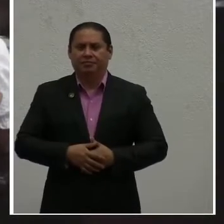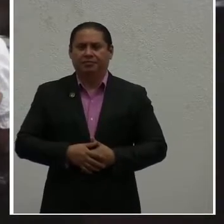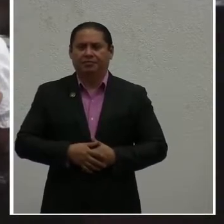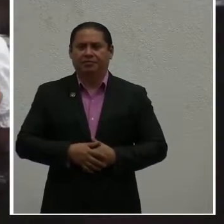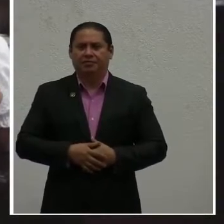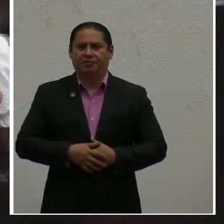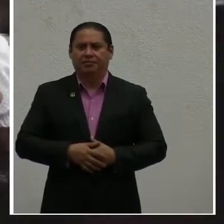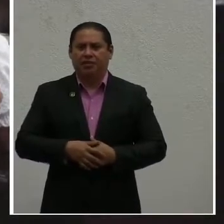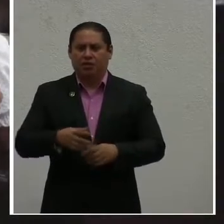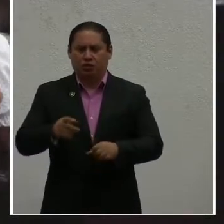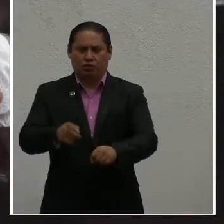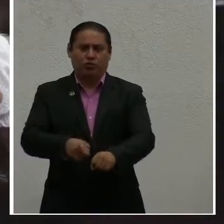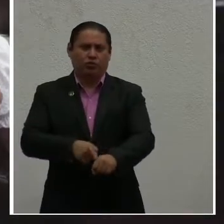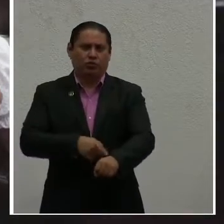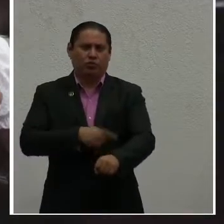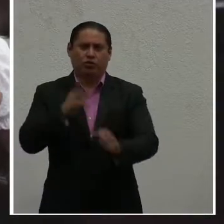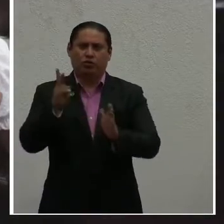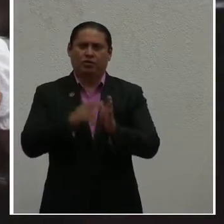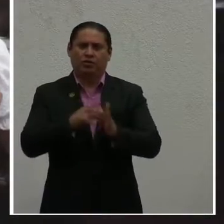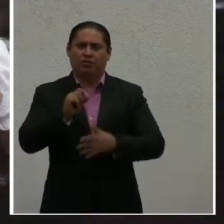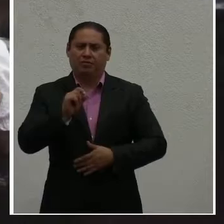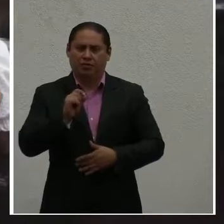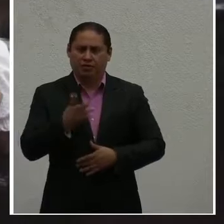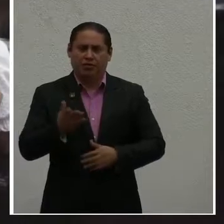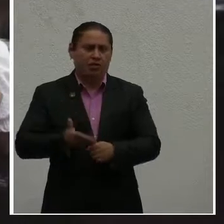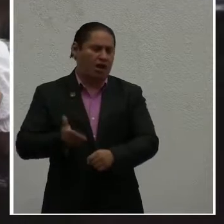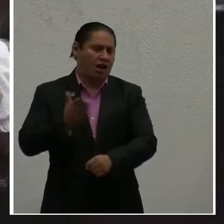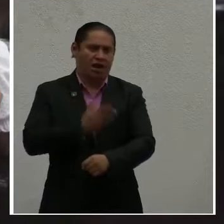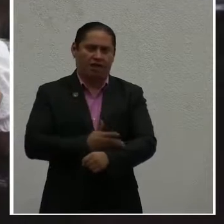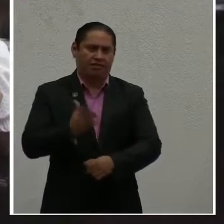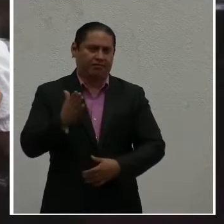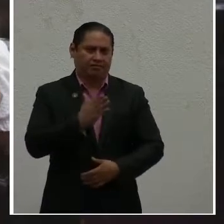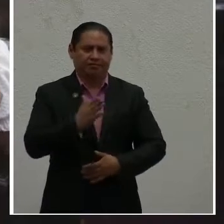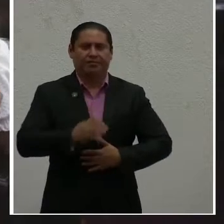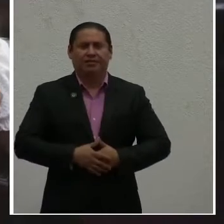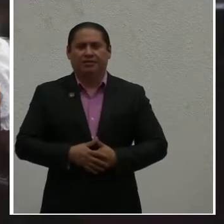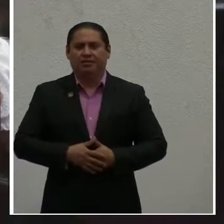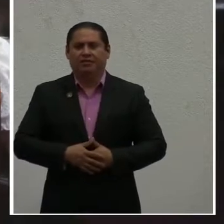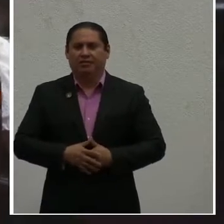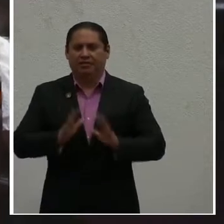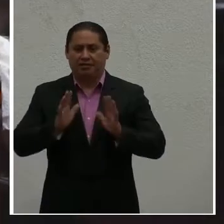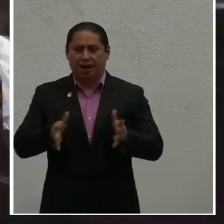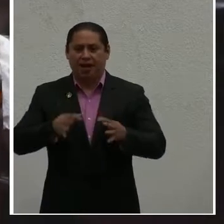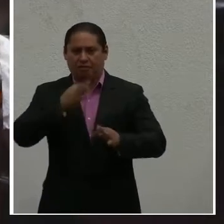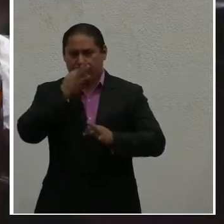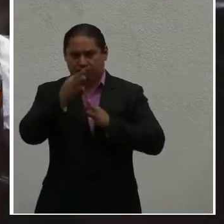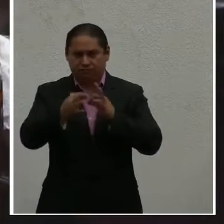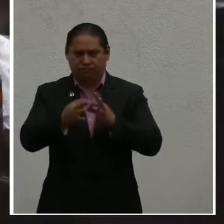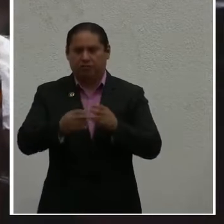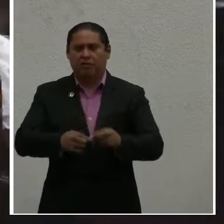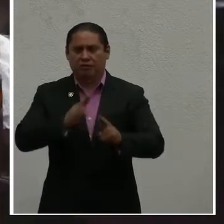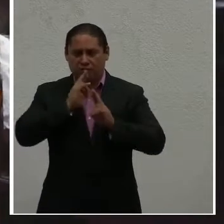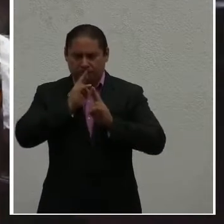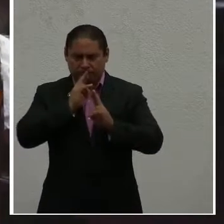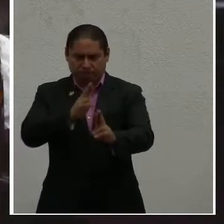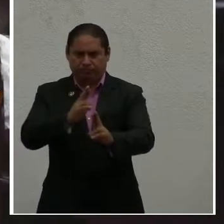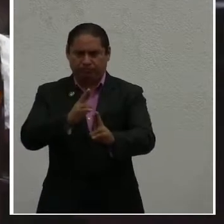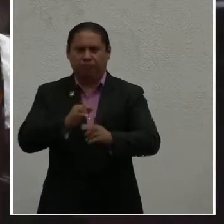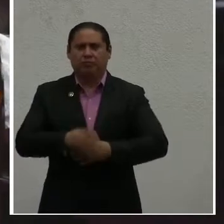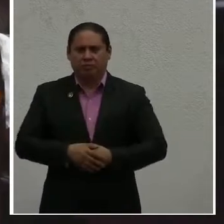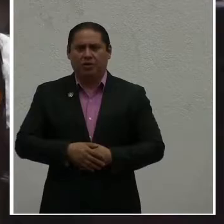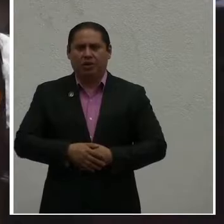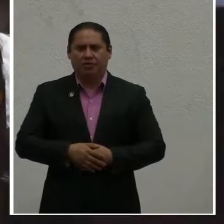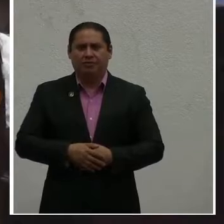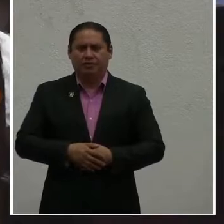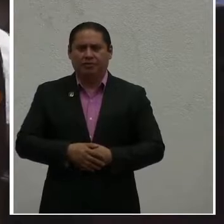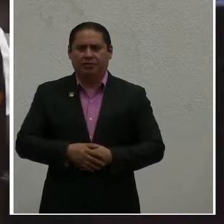cierre del año 2021, que es el periodo anterior. Se llega a la conclusión de emitir una opinión favorable a